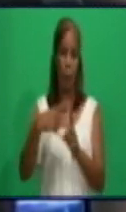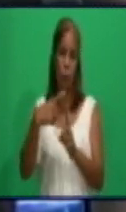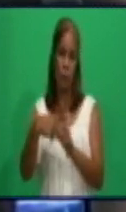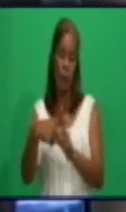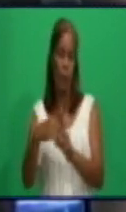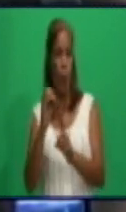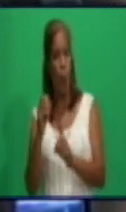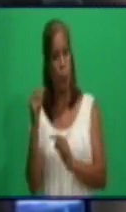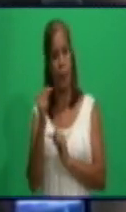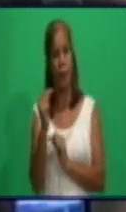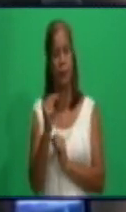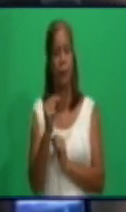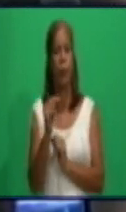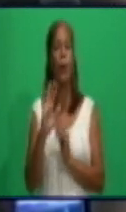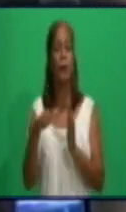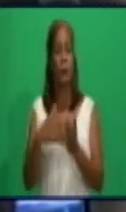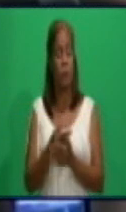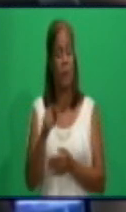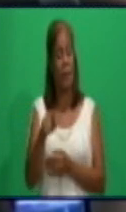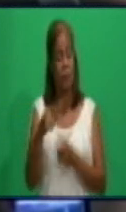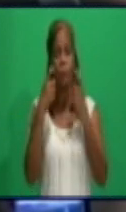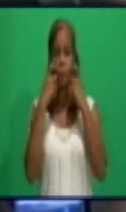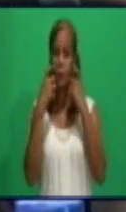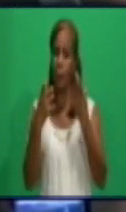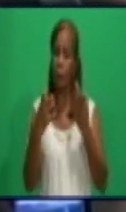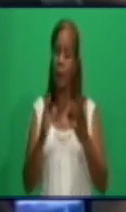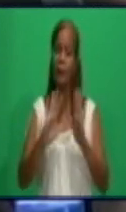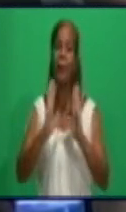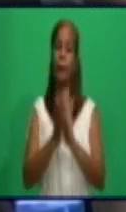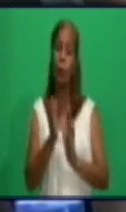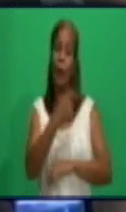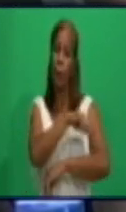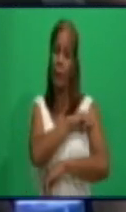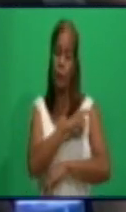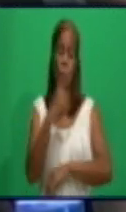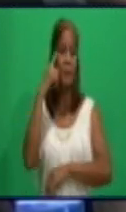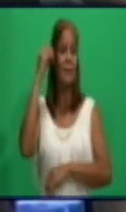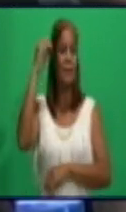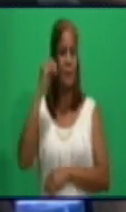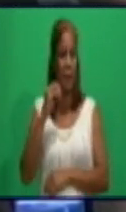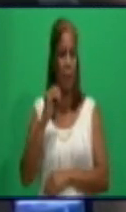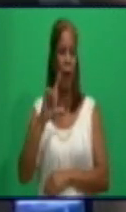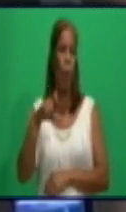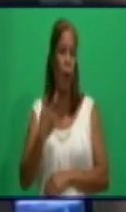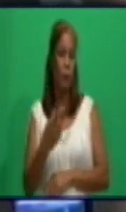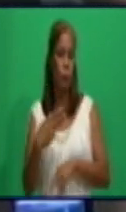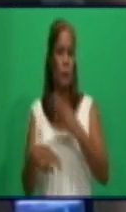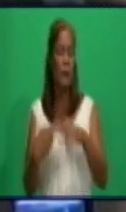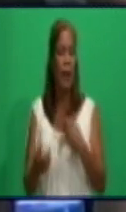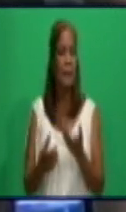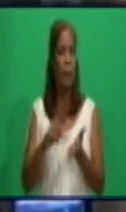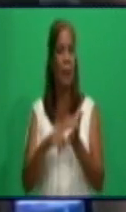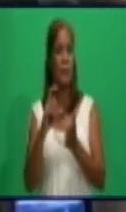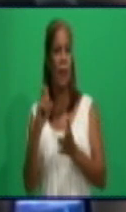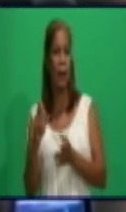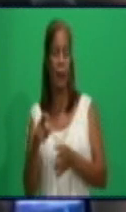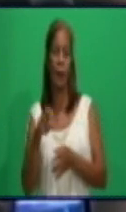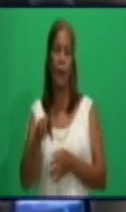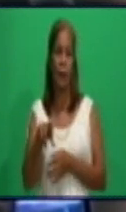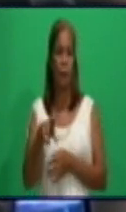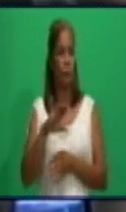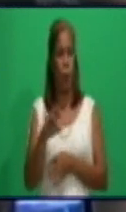de los PCR, Lionel, y creo que es importante para que la población tenga también conocimiento, que sé que también preocupa, cuándo se me hace o cuándo no se me hace. Y con respecto al